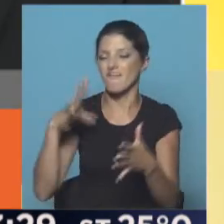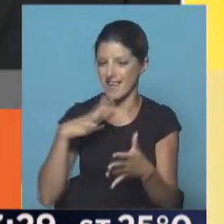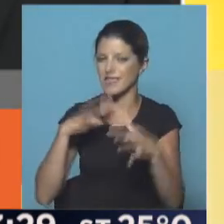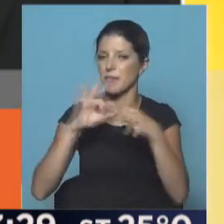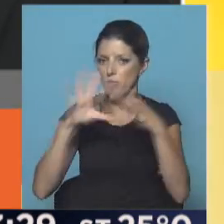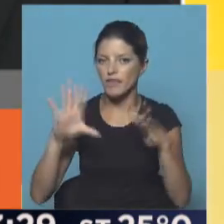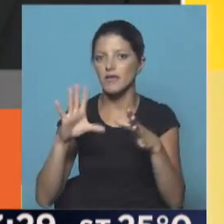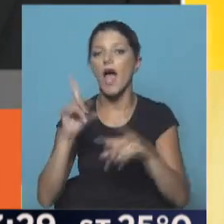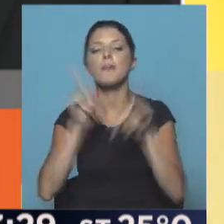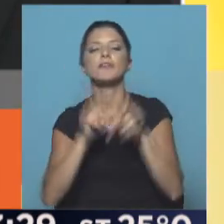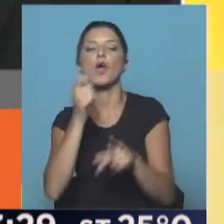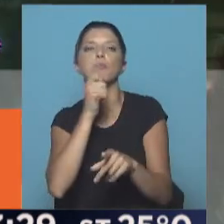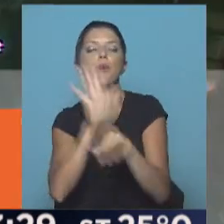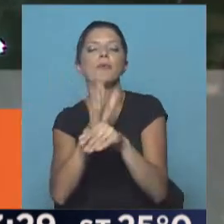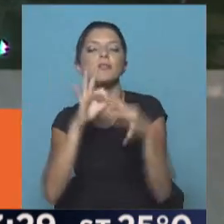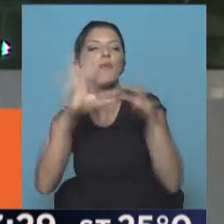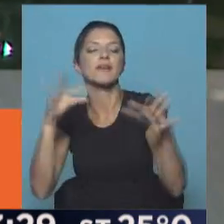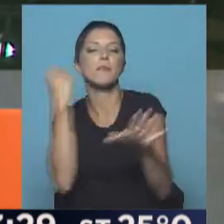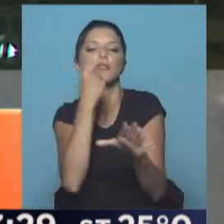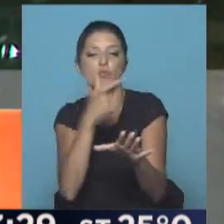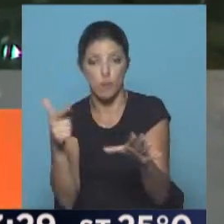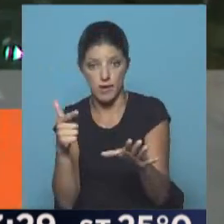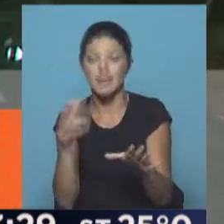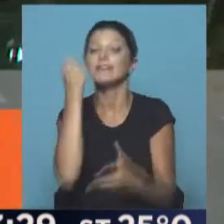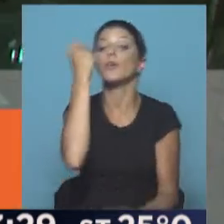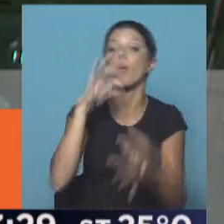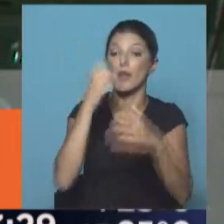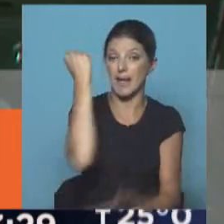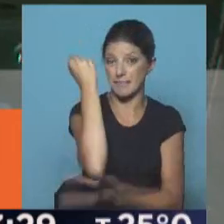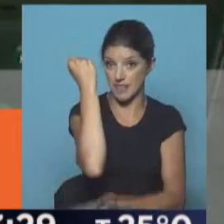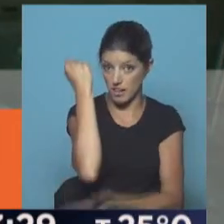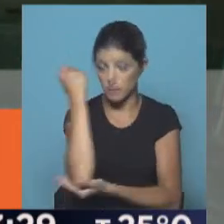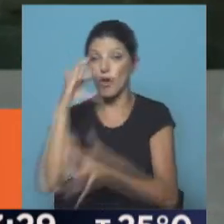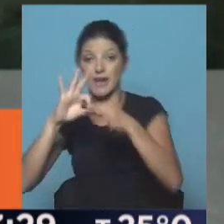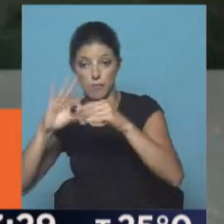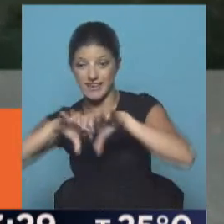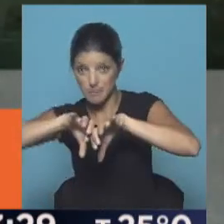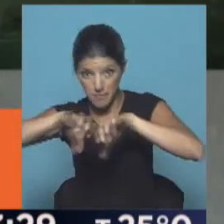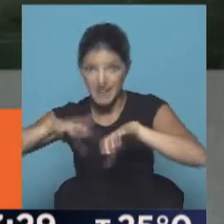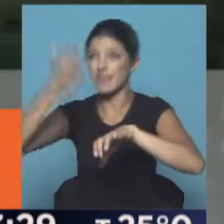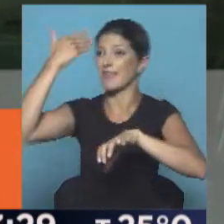demasiada importancia la democracia. El divorcio del capitalismo y la democracia se viene produciendo desde